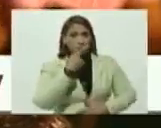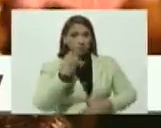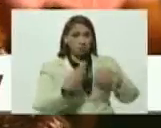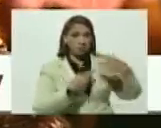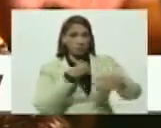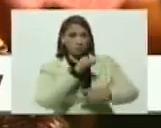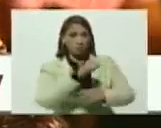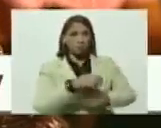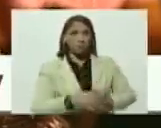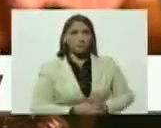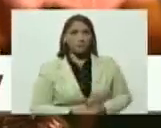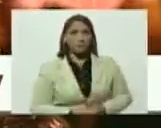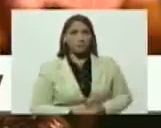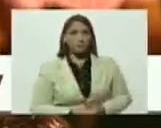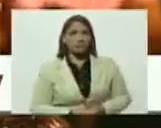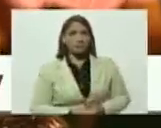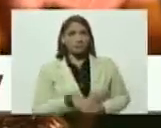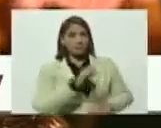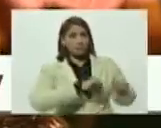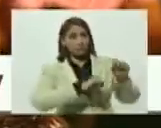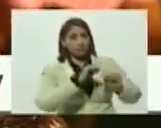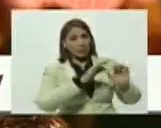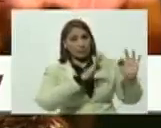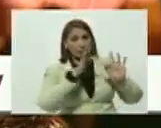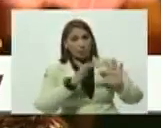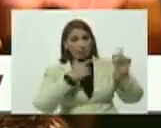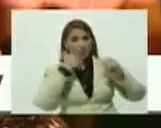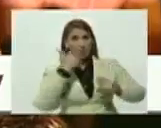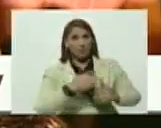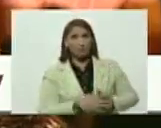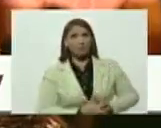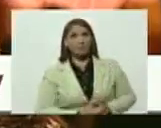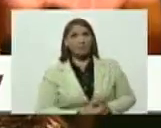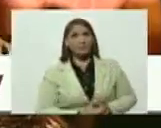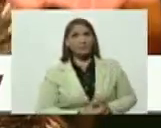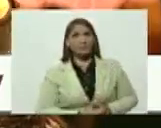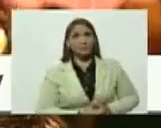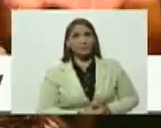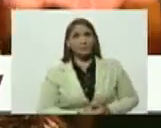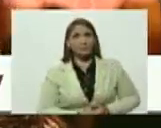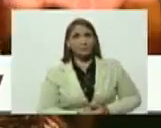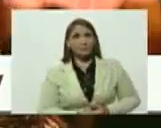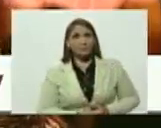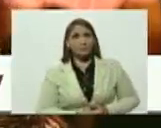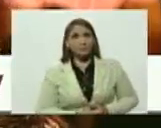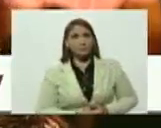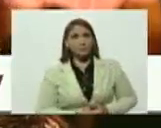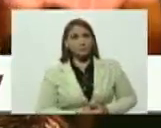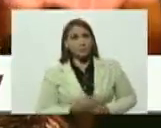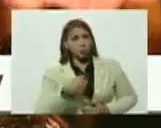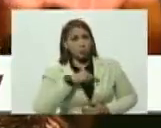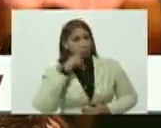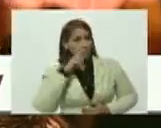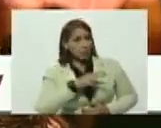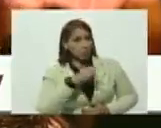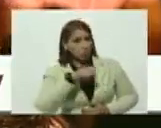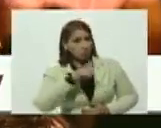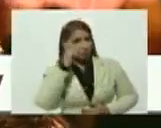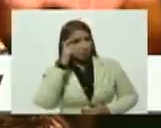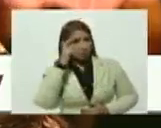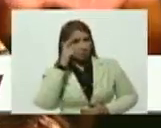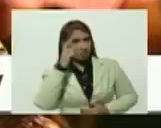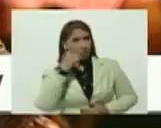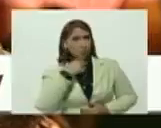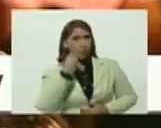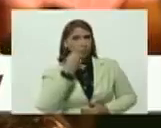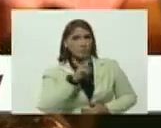revolución. Y ser defensor del legado del comandante Hugo Chávez es precisamente esto que nosotros estamos viendo el día de hoy, que la